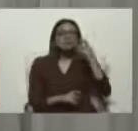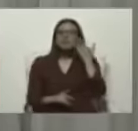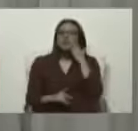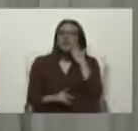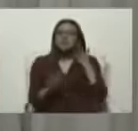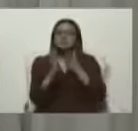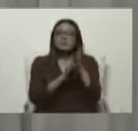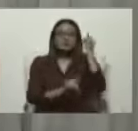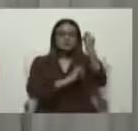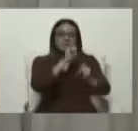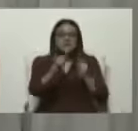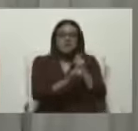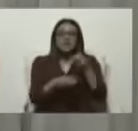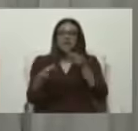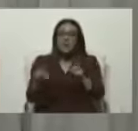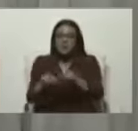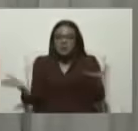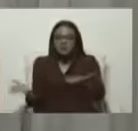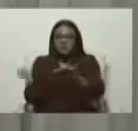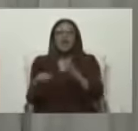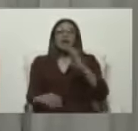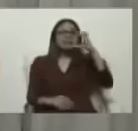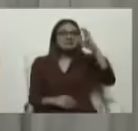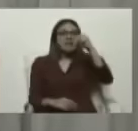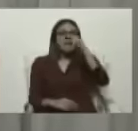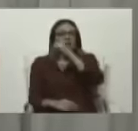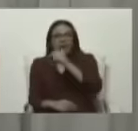internacional, EFE, CNN,